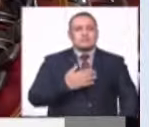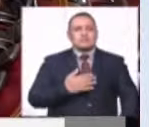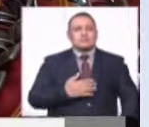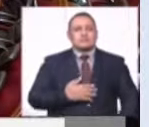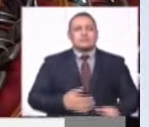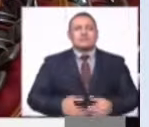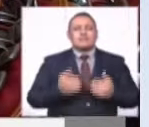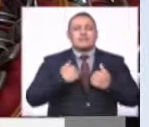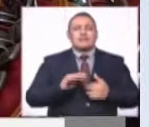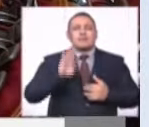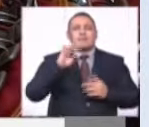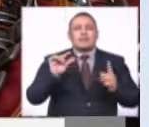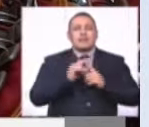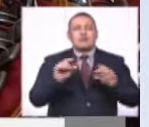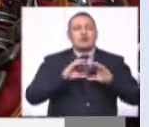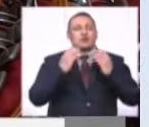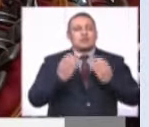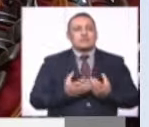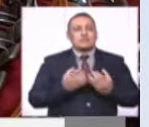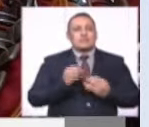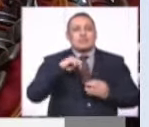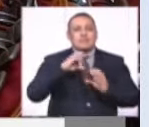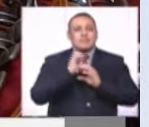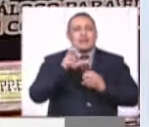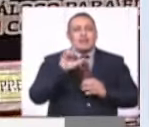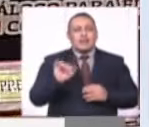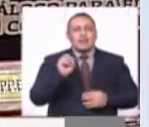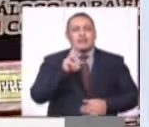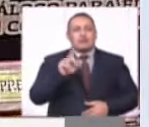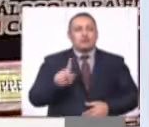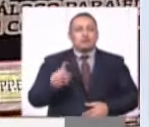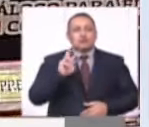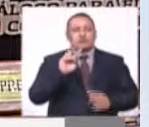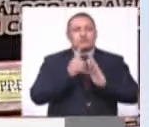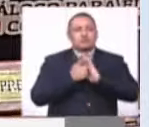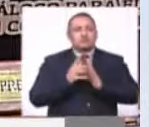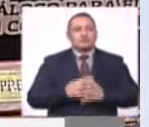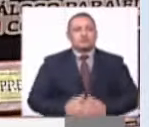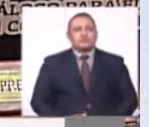Tiene uso la palabra la congresista Magaly Ruiz por 2 minutos.